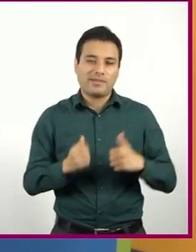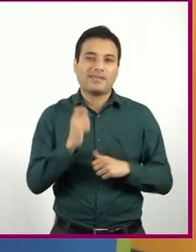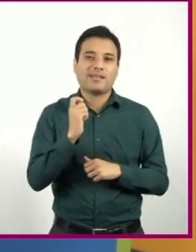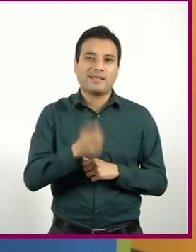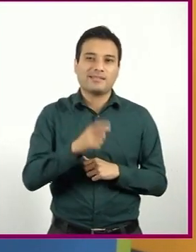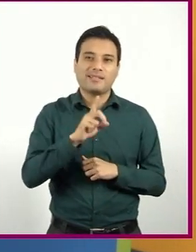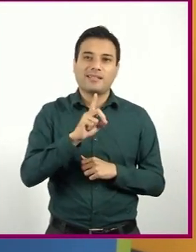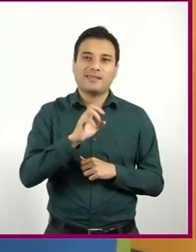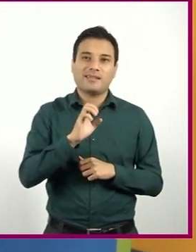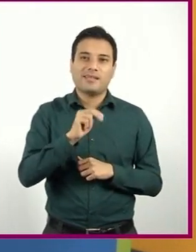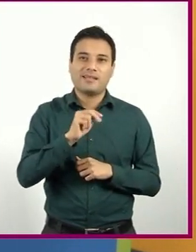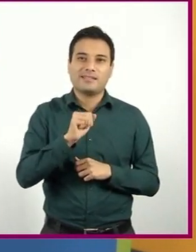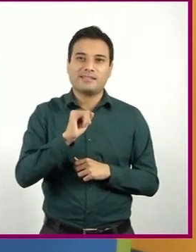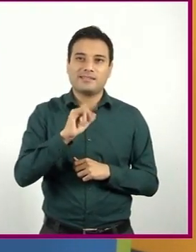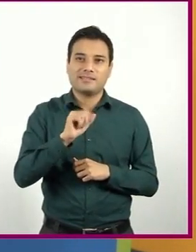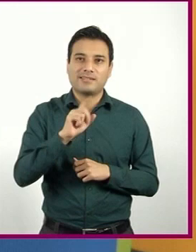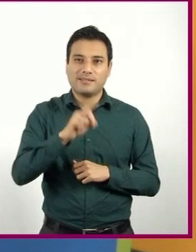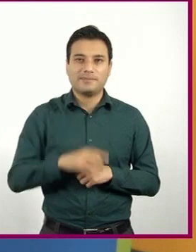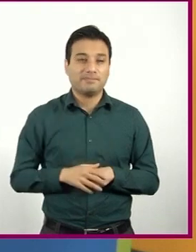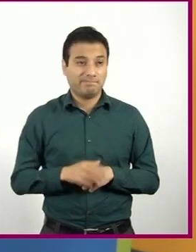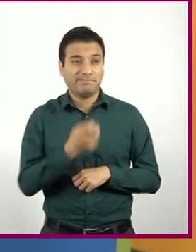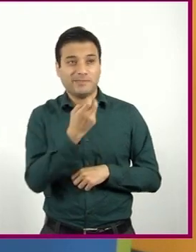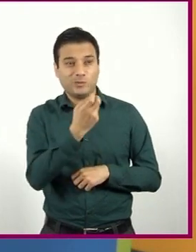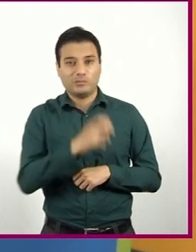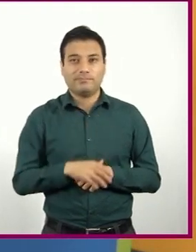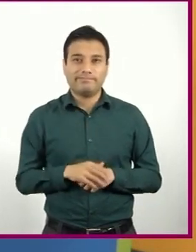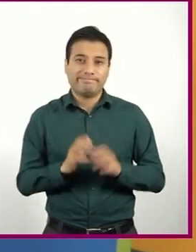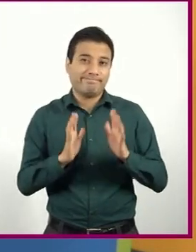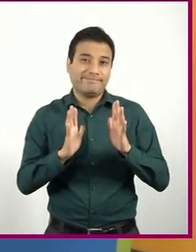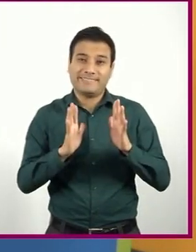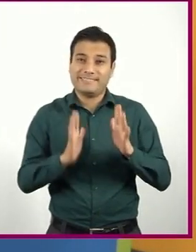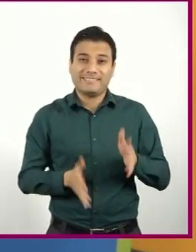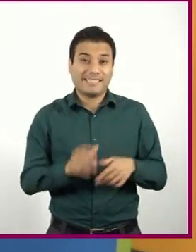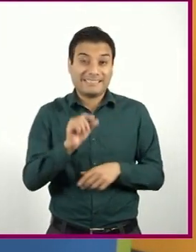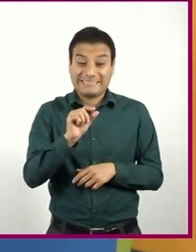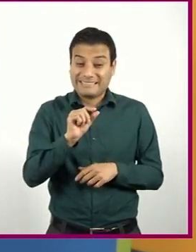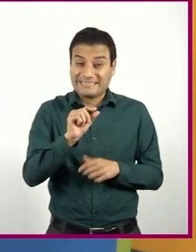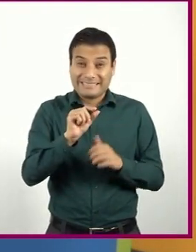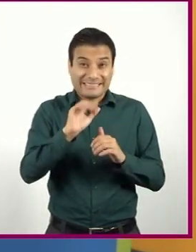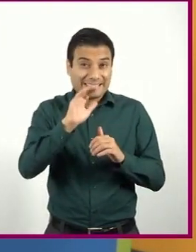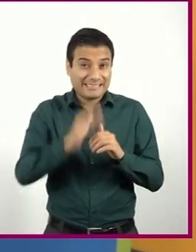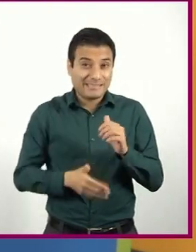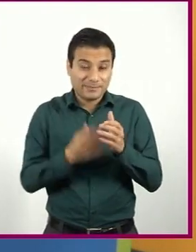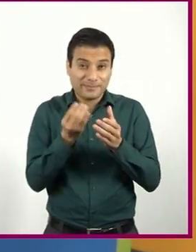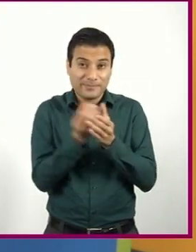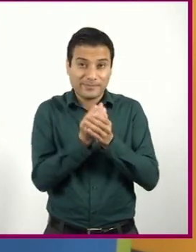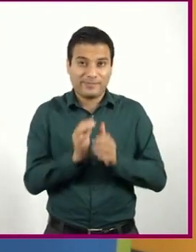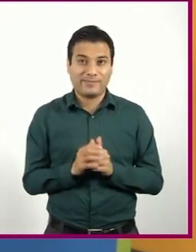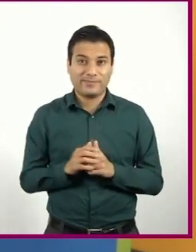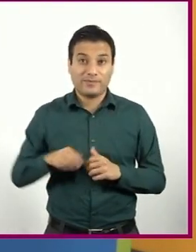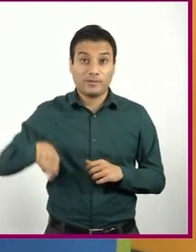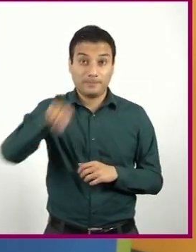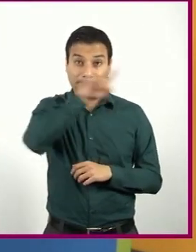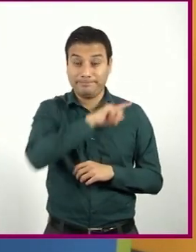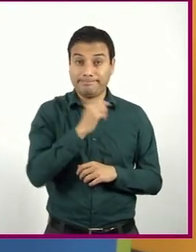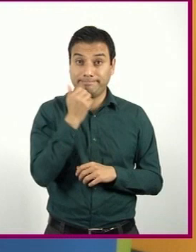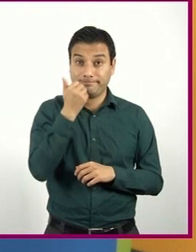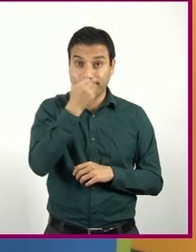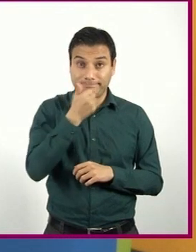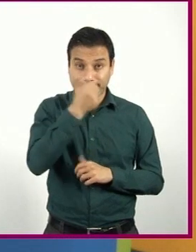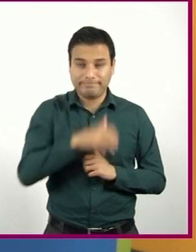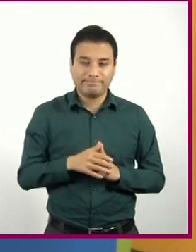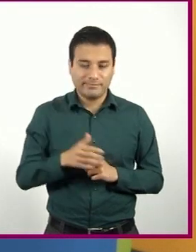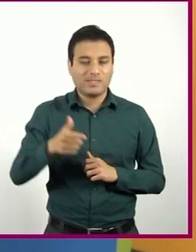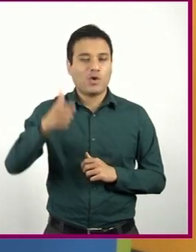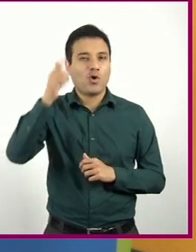los números. Así es, Enrique. Pero ya estamos a punto de terminar con la sesión. Ustedes, alumnas y alumnos,